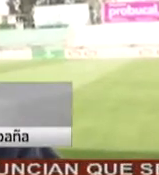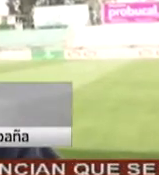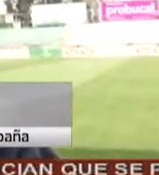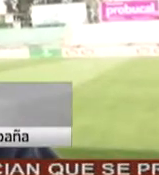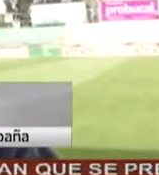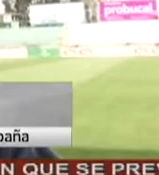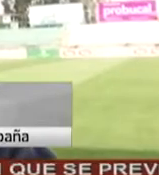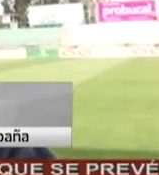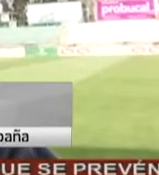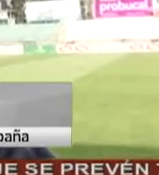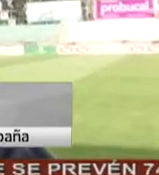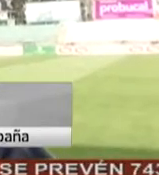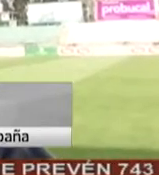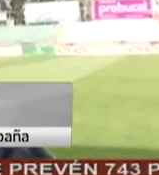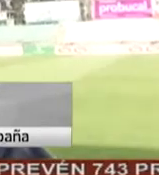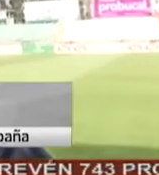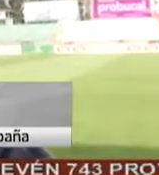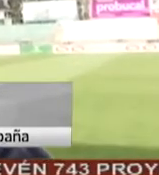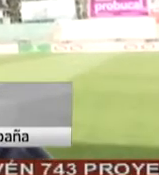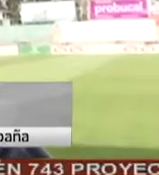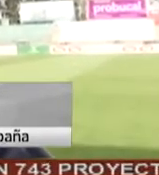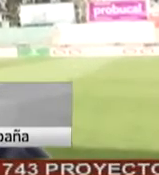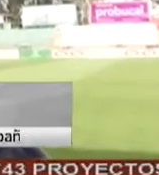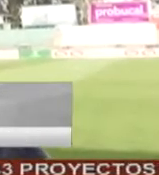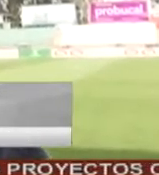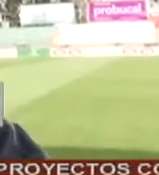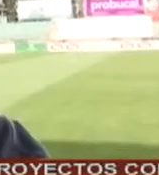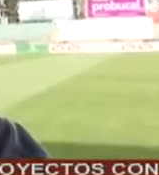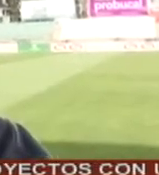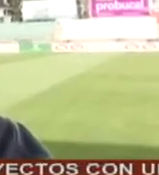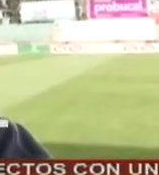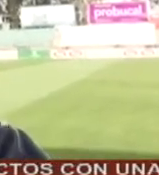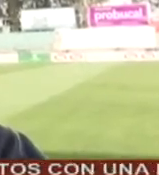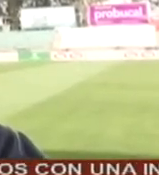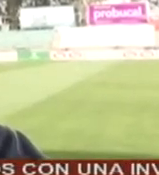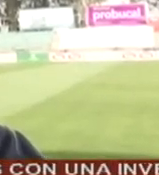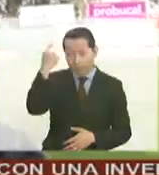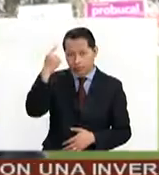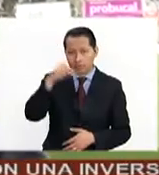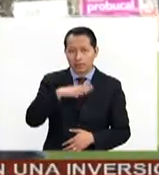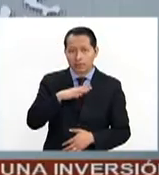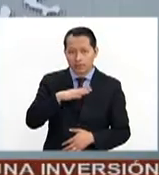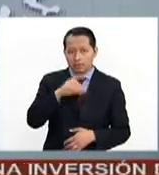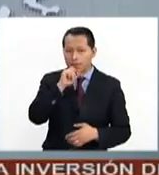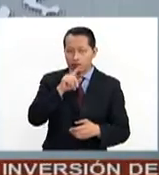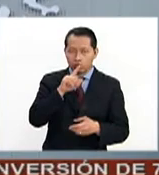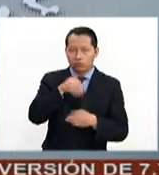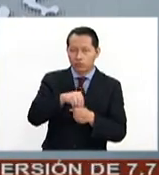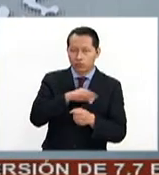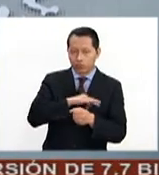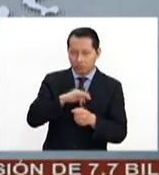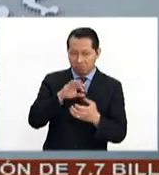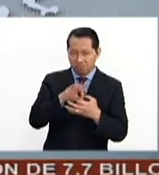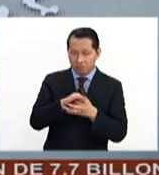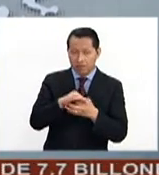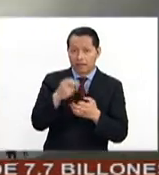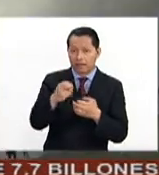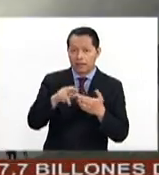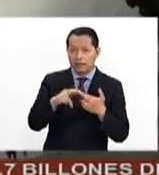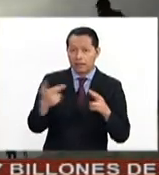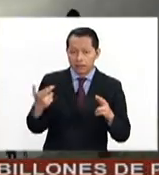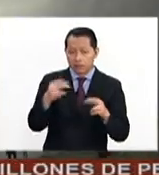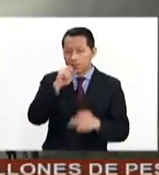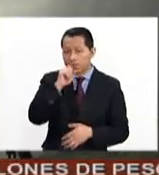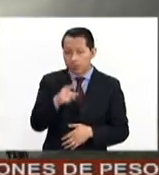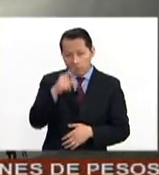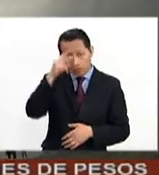española ha facilitado la adaptación que en mi caso he tenido. Esta relación